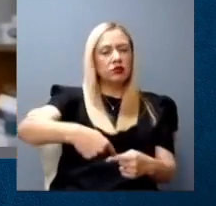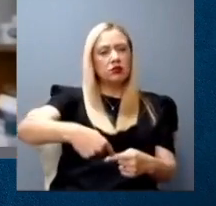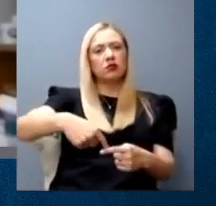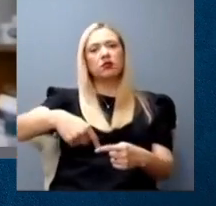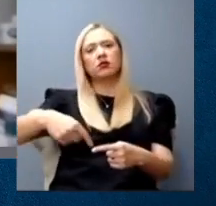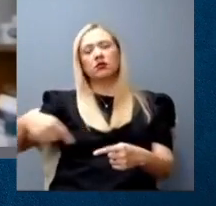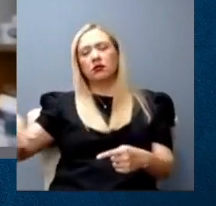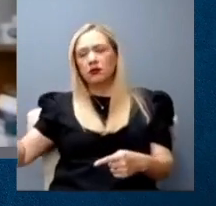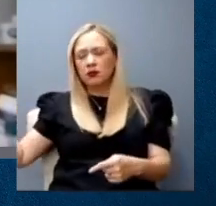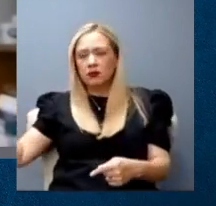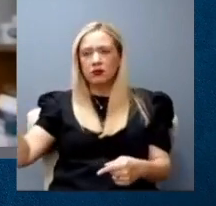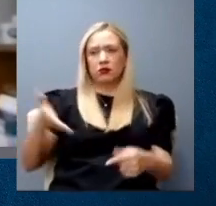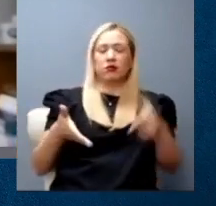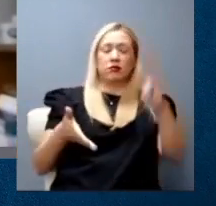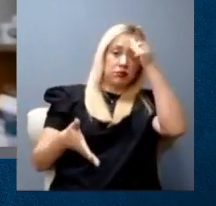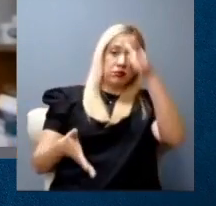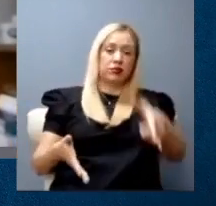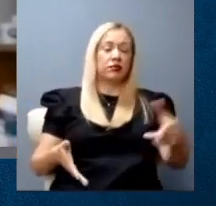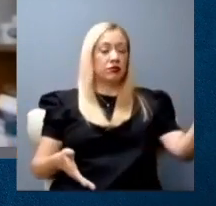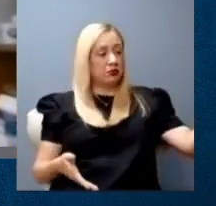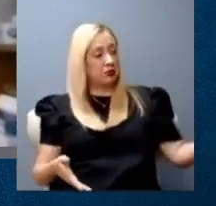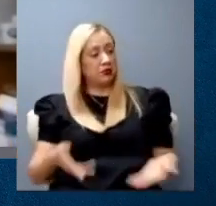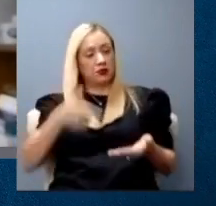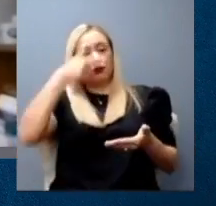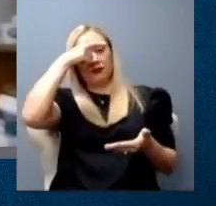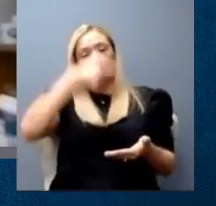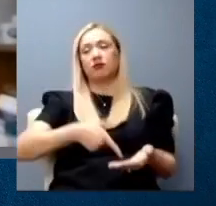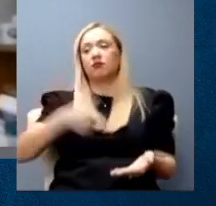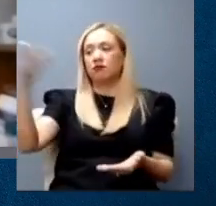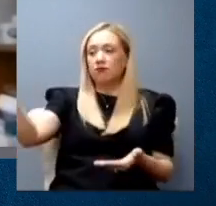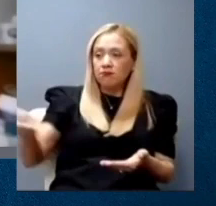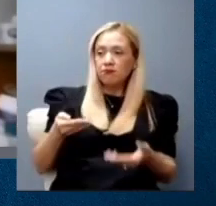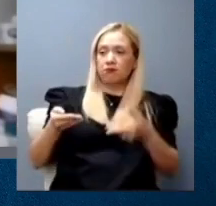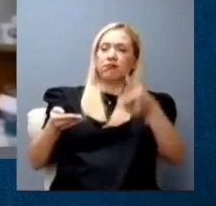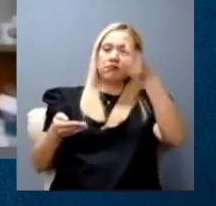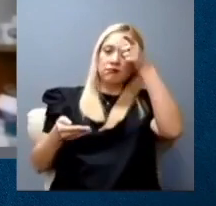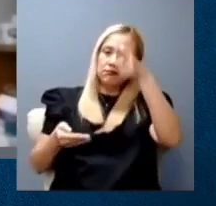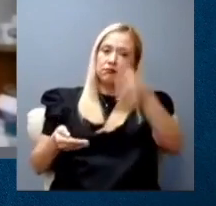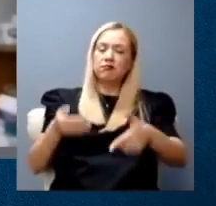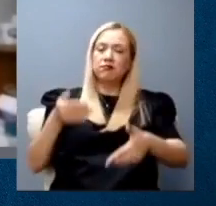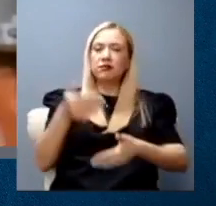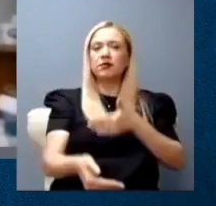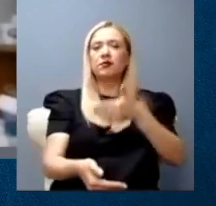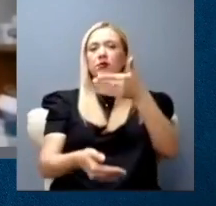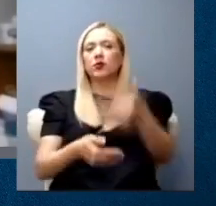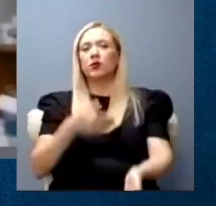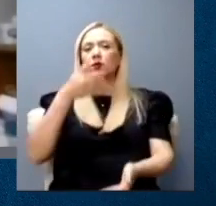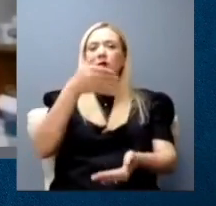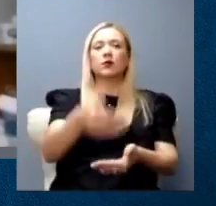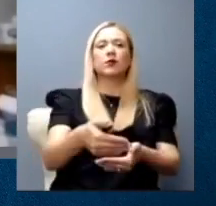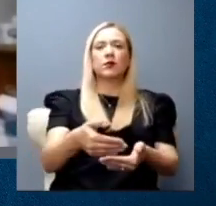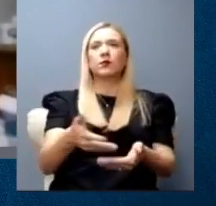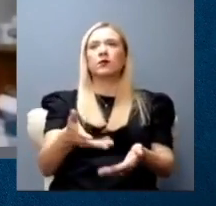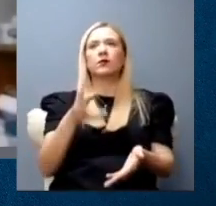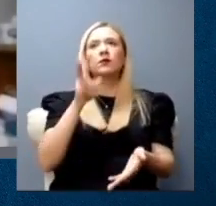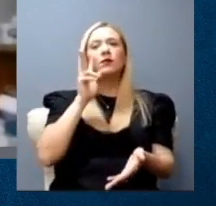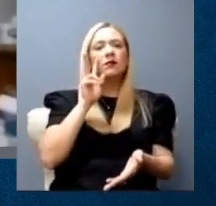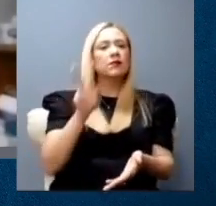ido llegando, de aquellos fenómenos que van marcando la región. No podemos ver los